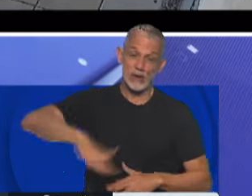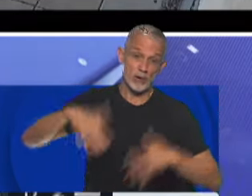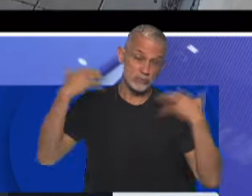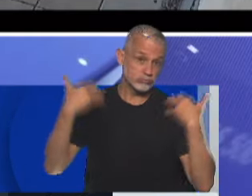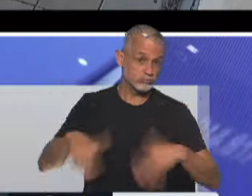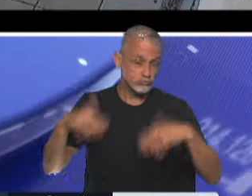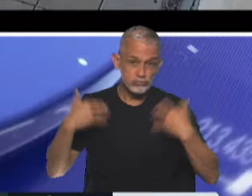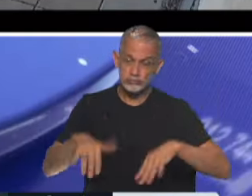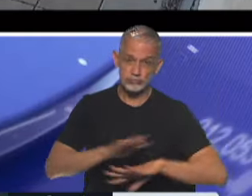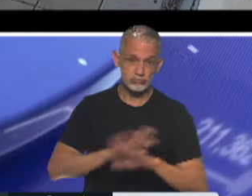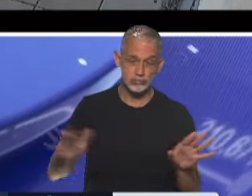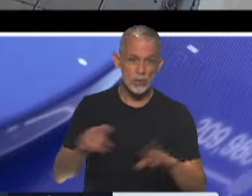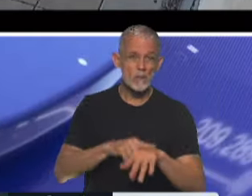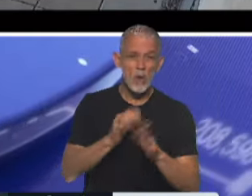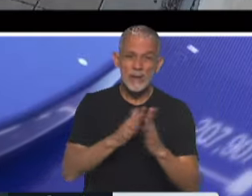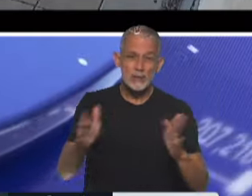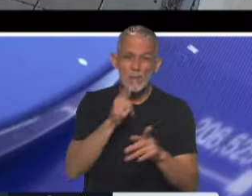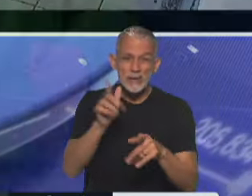realmente una escena de película ev